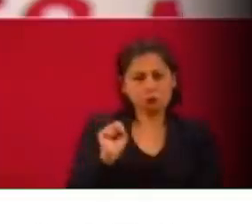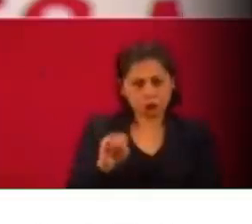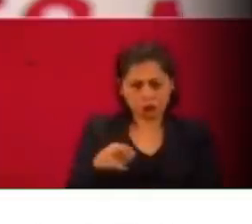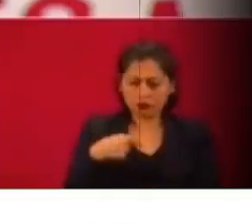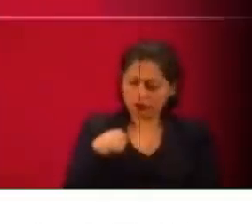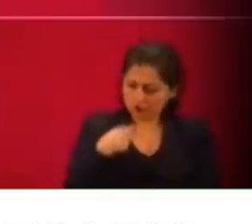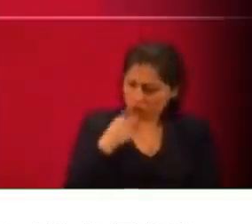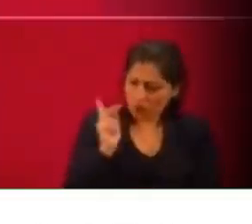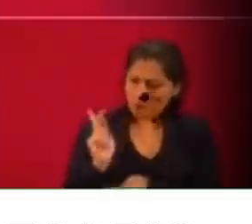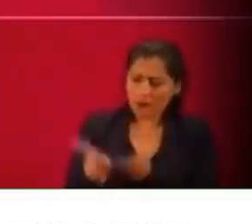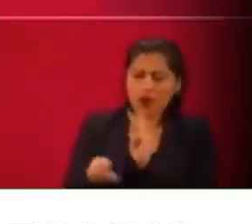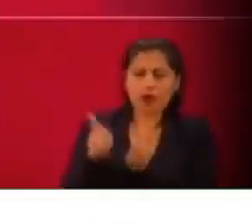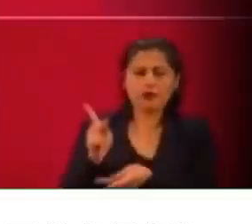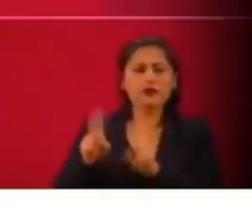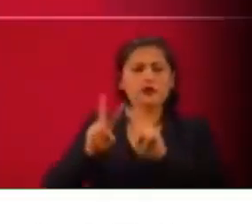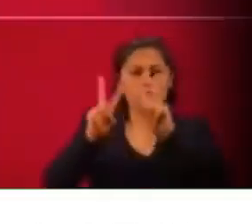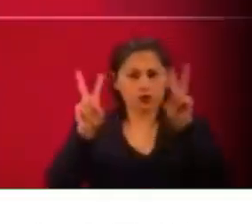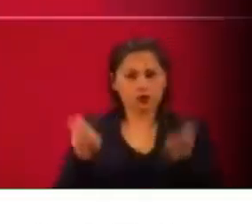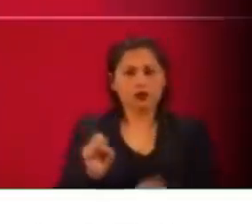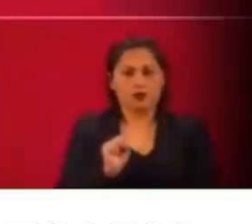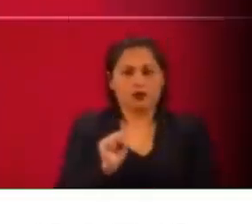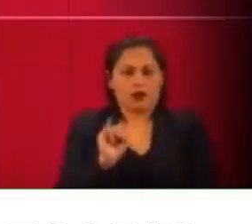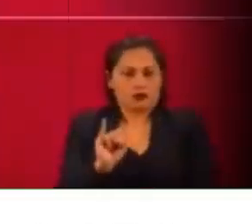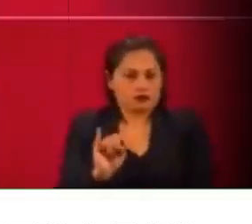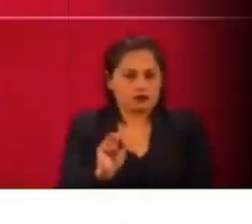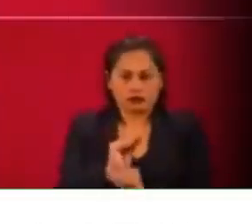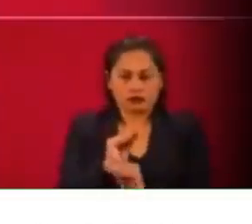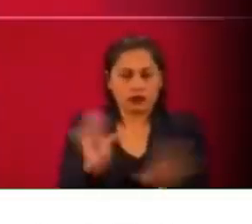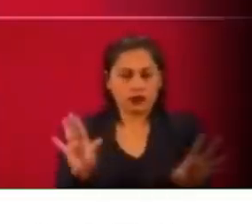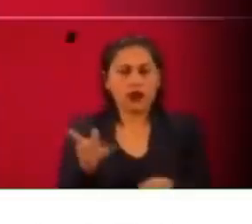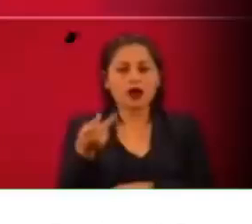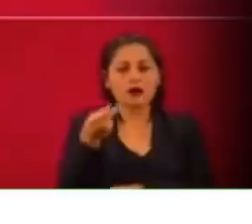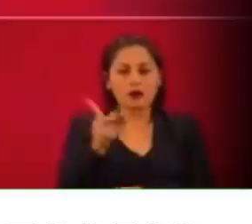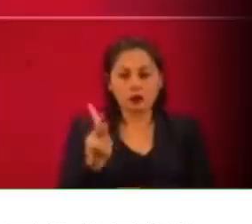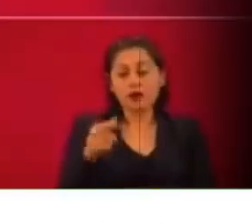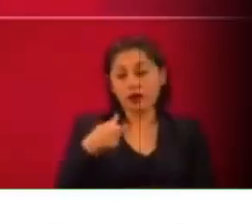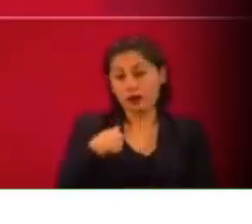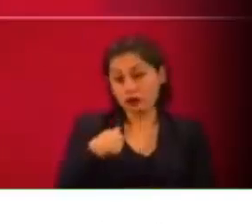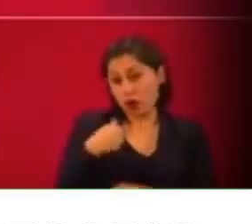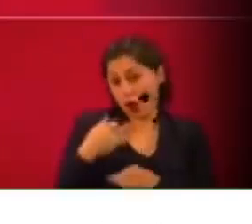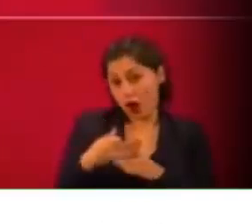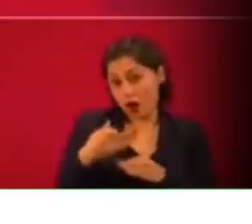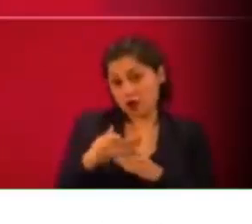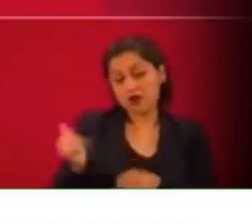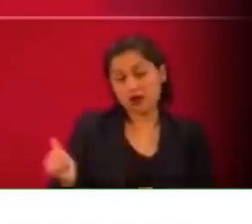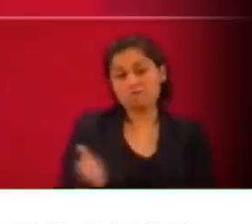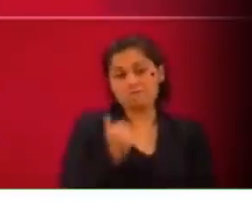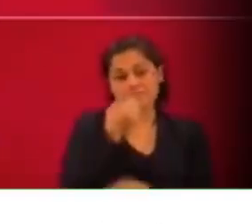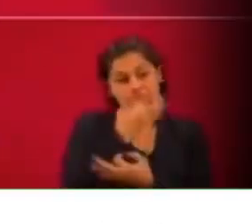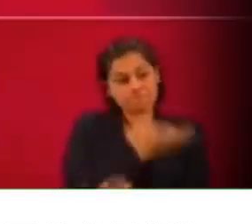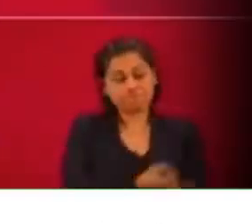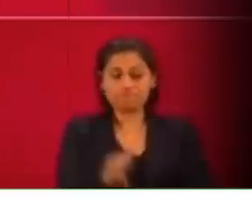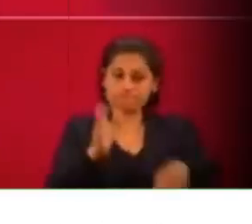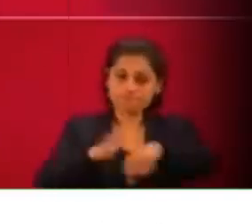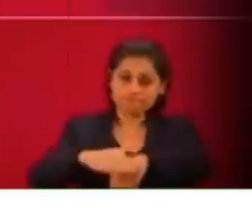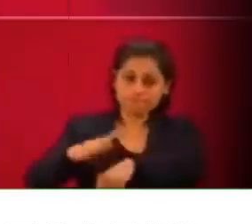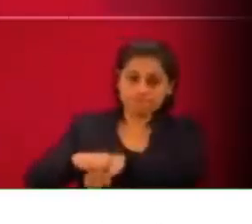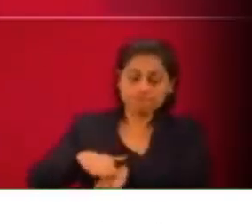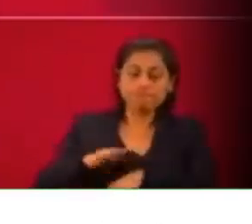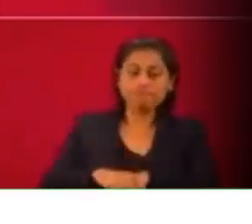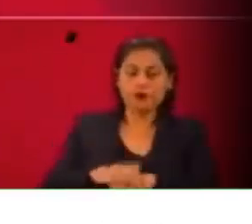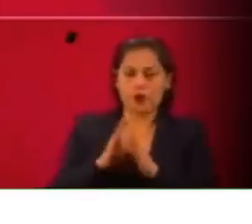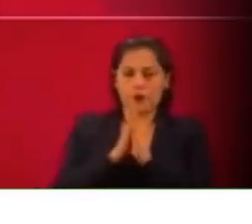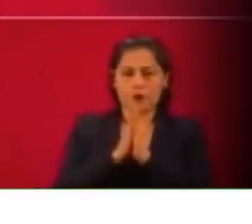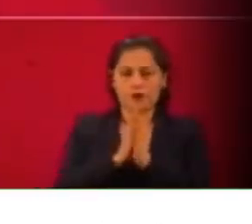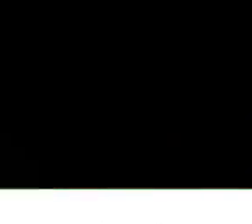federal si es que lo liberaba, sin ordenarle la reparación del daño, tendría que devolver sí o sí el dinero que le habían pagado por la